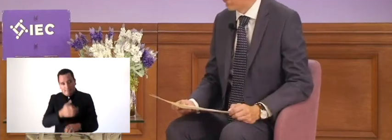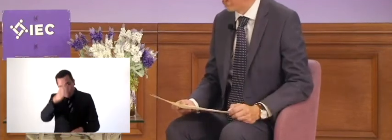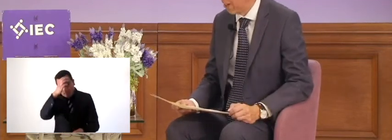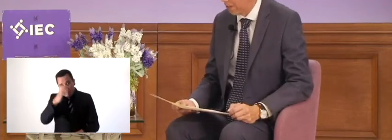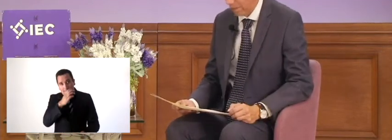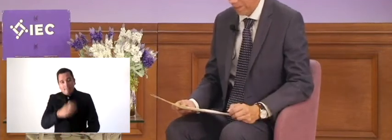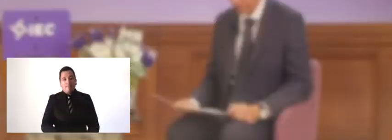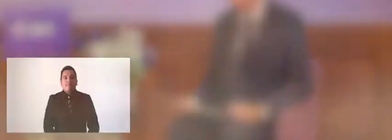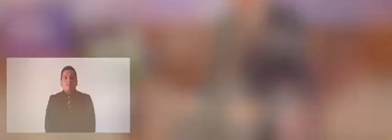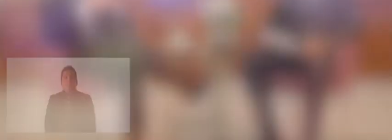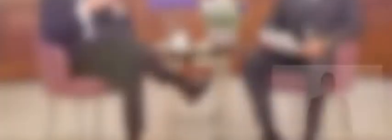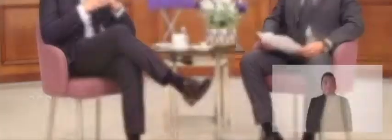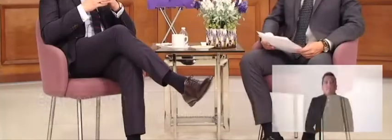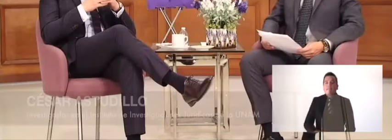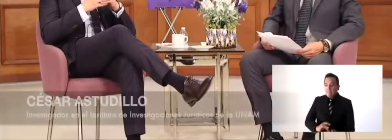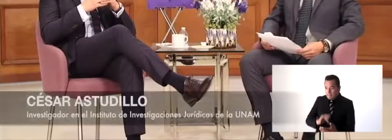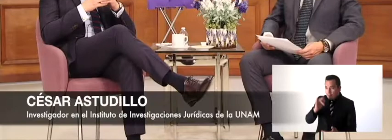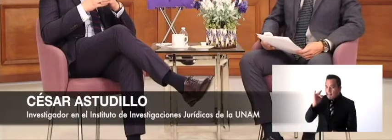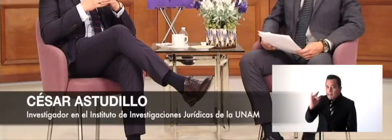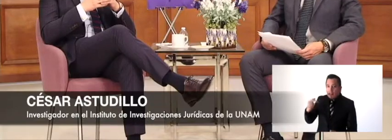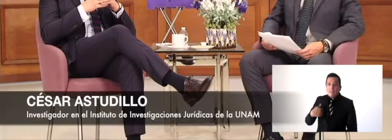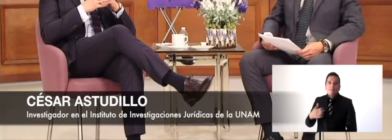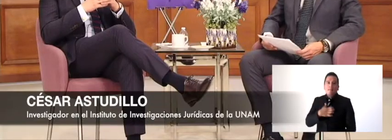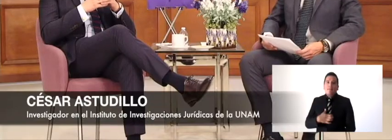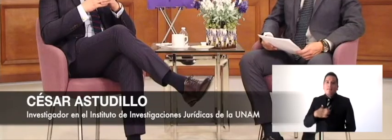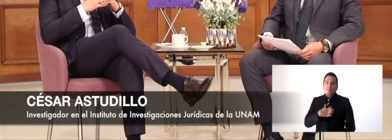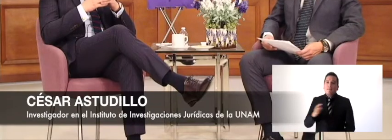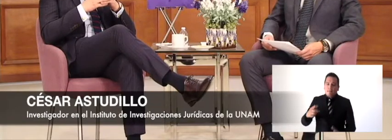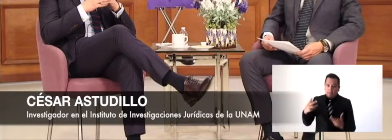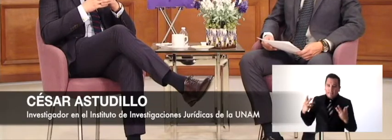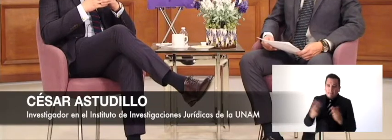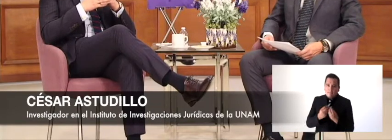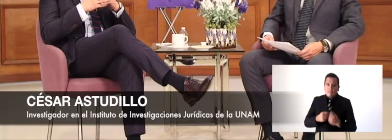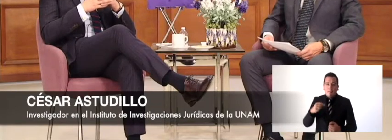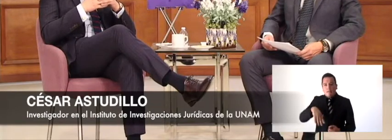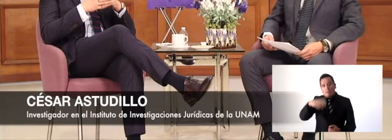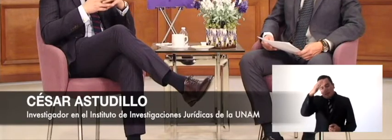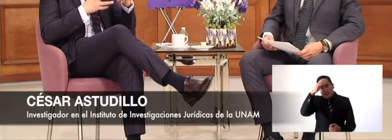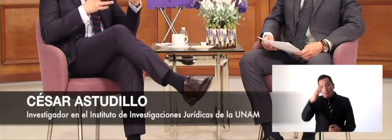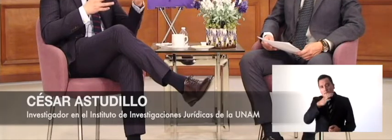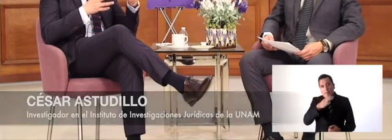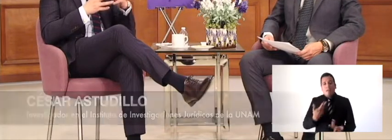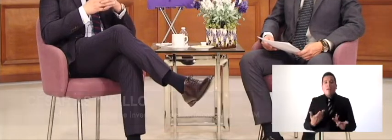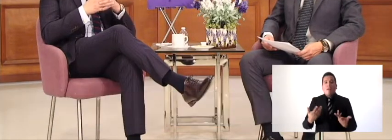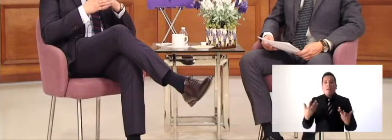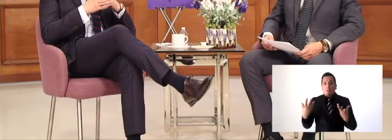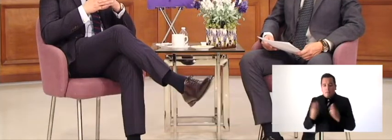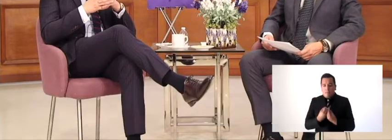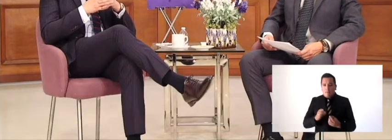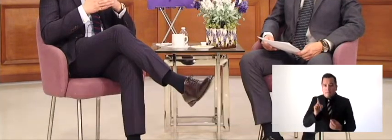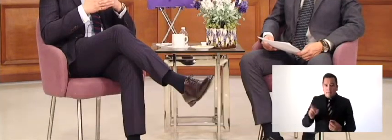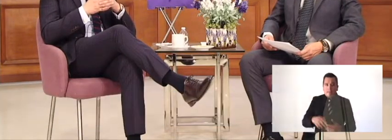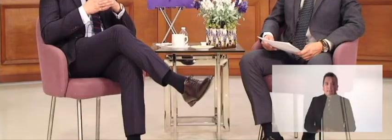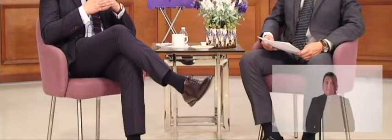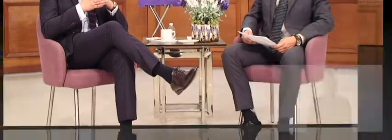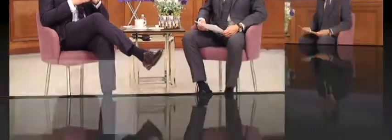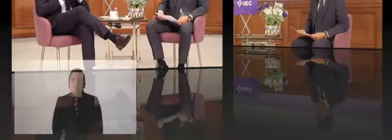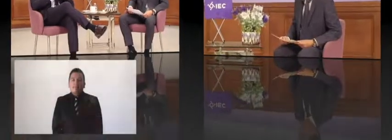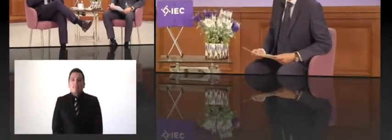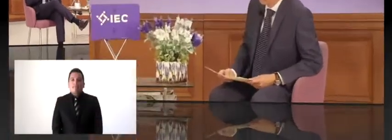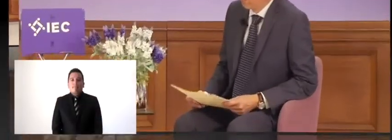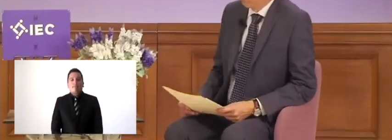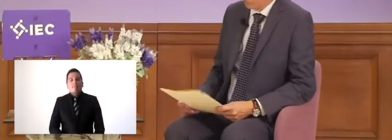de Coahuila. Te lo agradezco, muy contento de estar en el instituto, estar en Coahuila y estar contigo en este